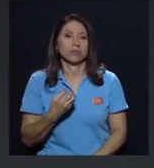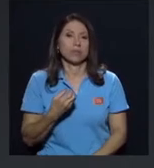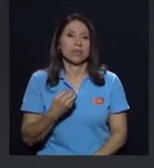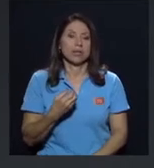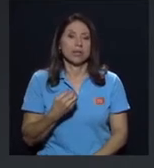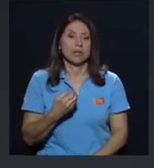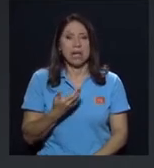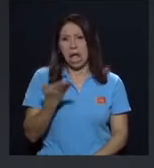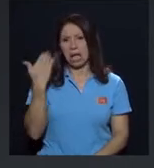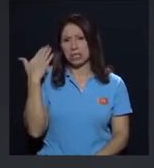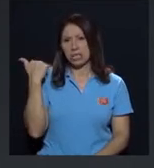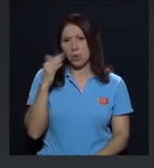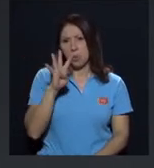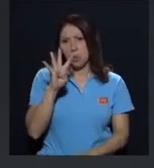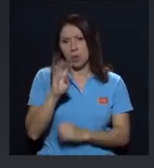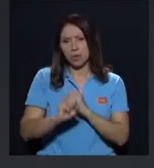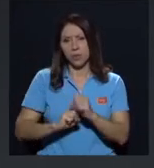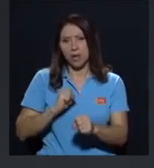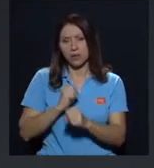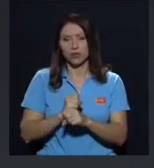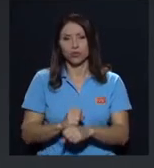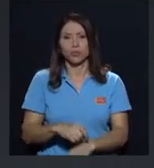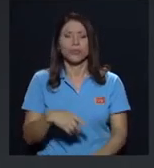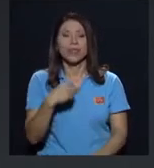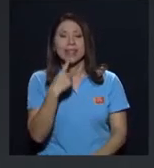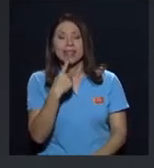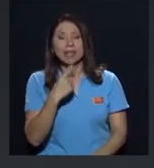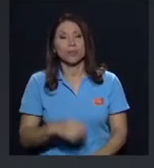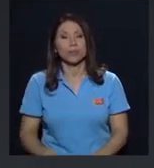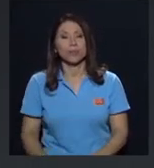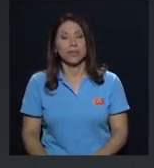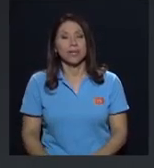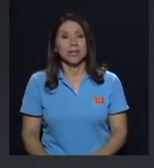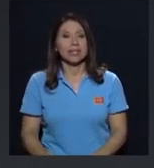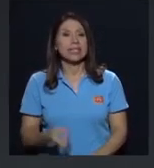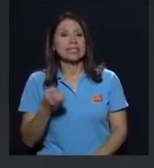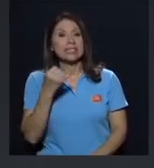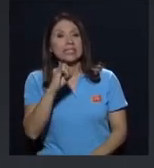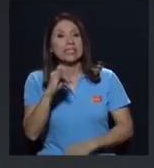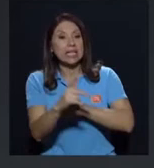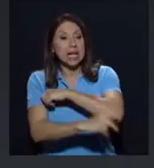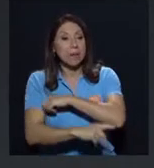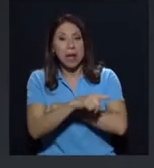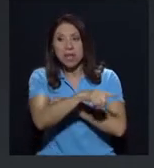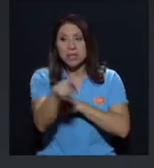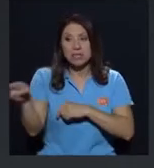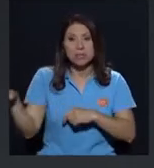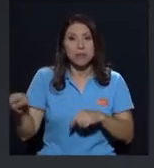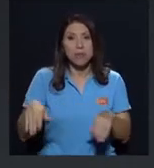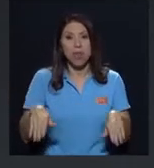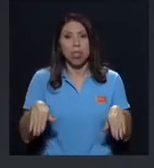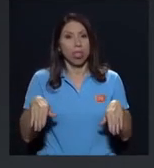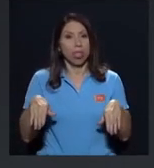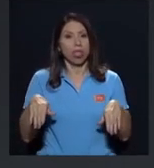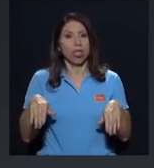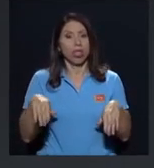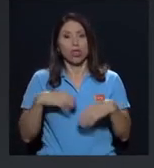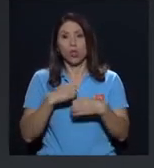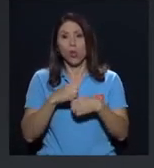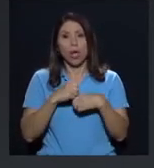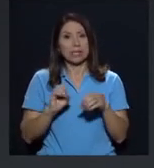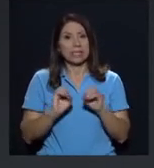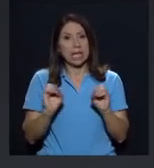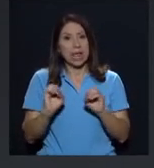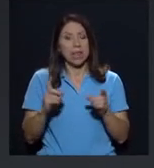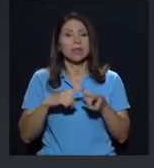hace más o menos cuatro años y si el país no tomaba medidas y las medidas y el